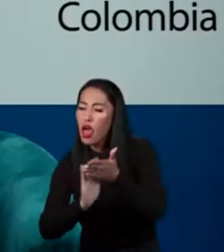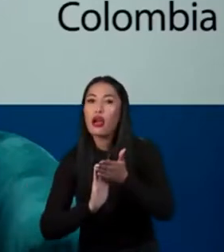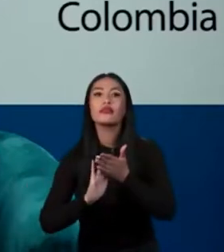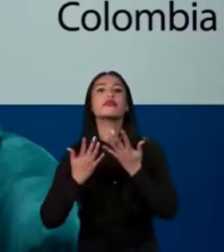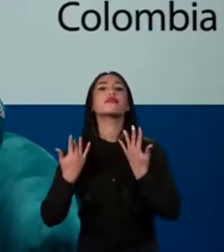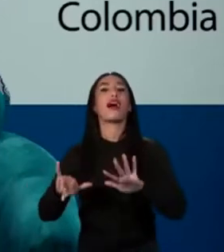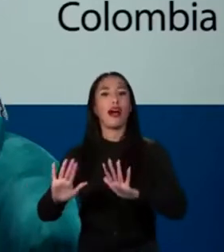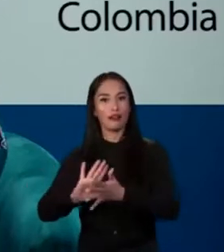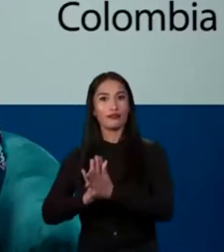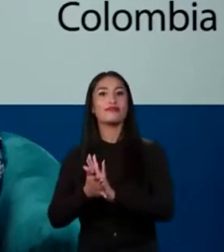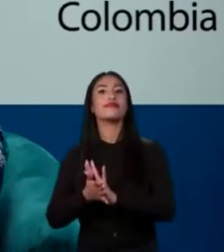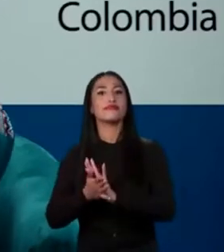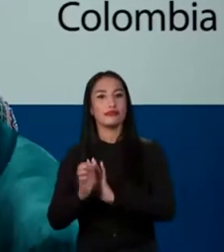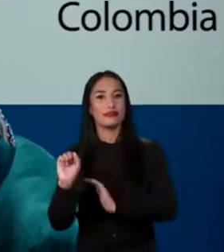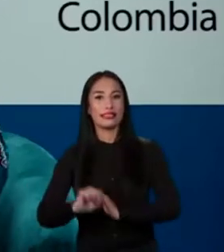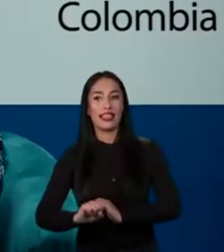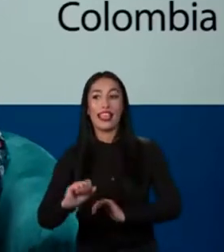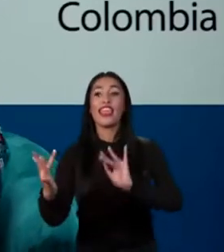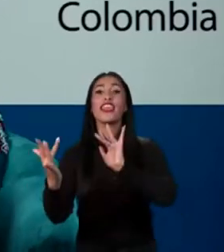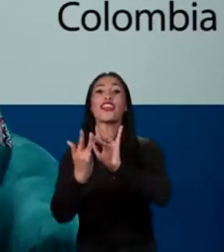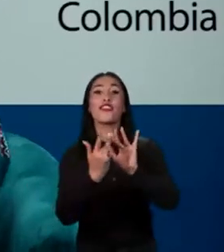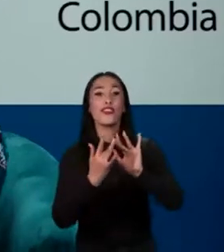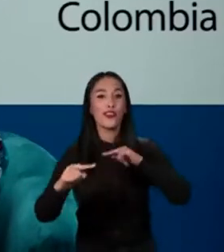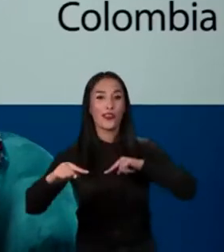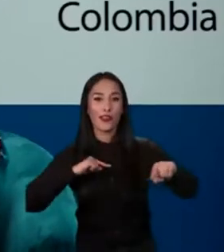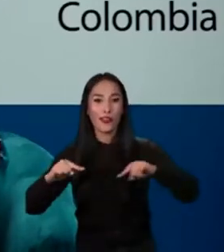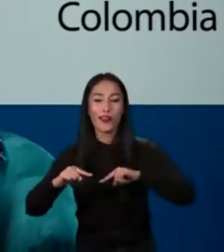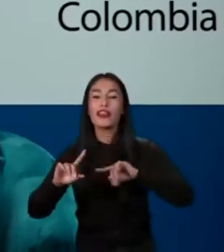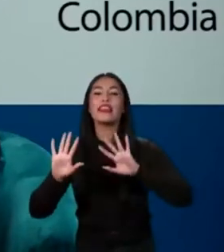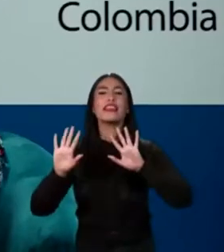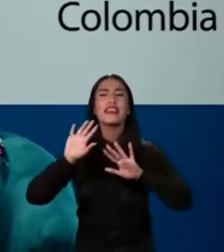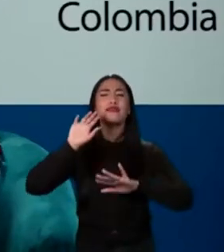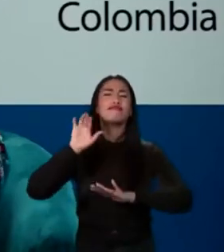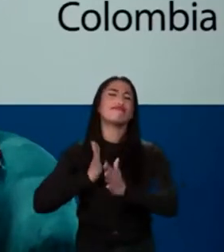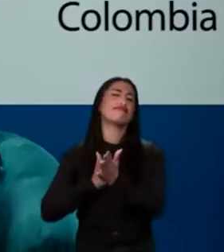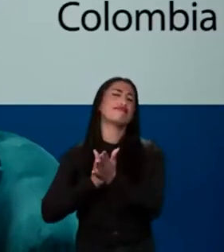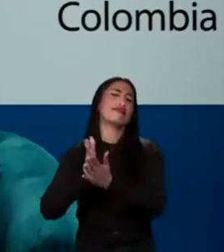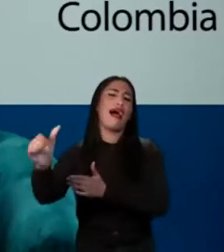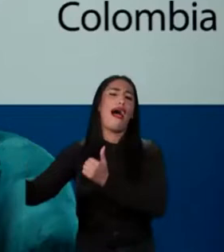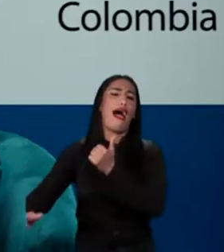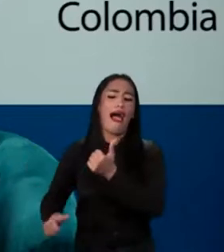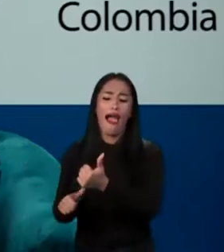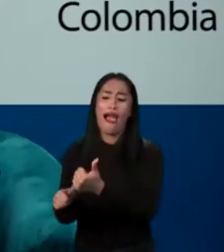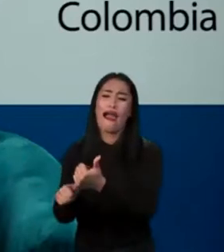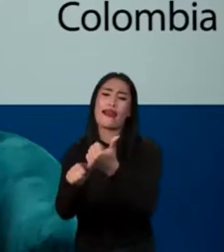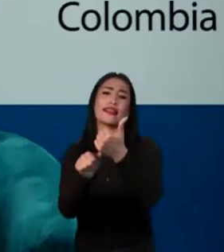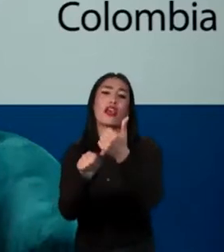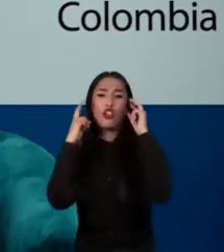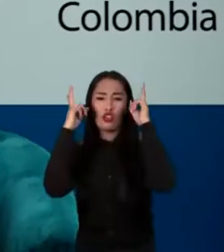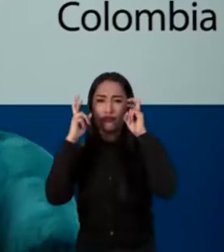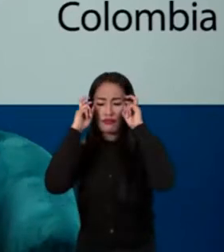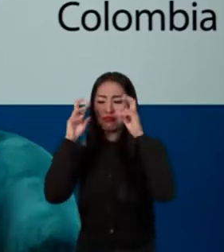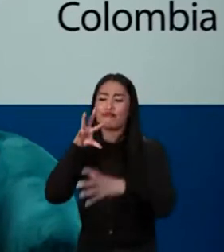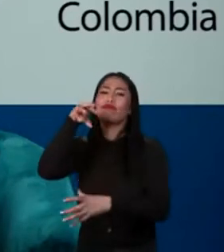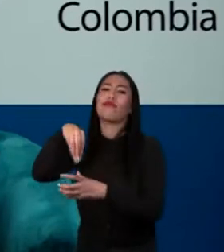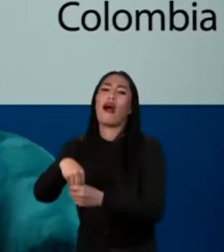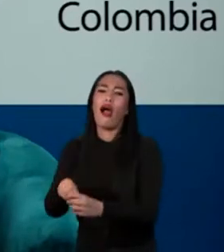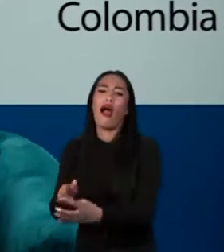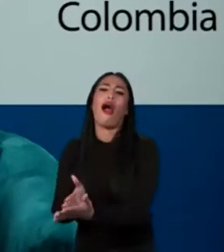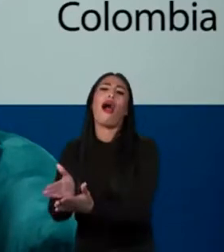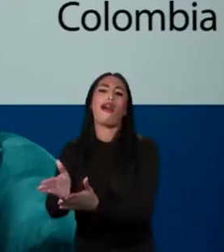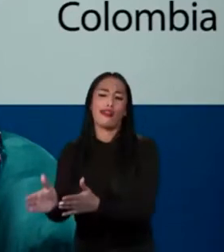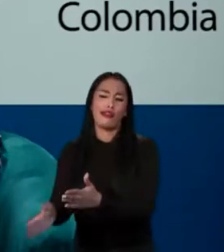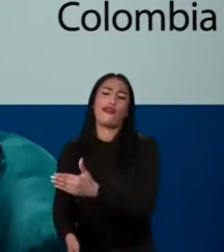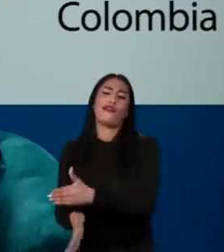administrativos y luego siguen siendo sus eternos asesores y el conocimiento se queda internamente pero es